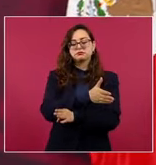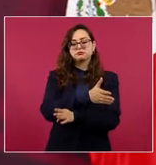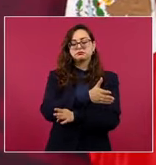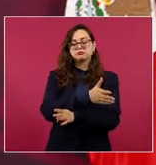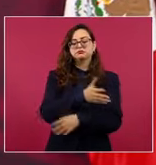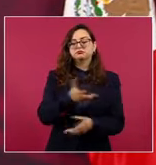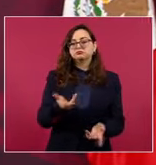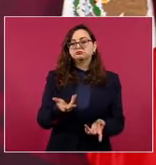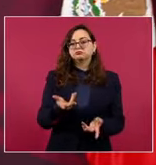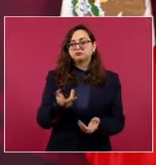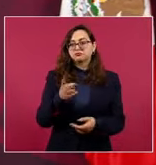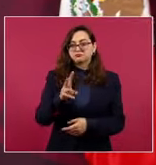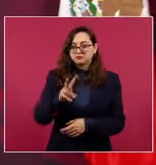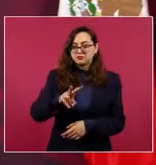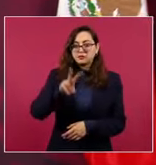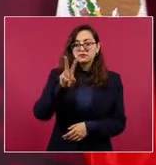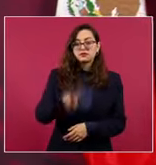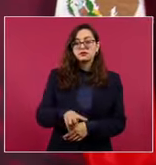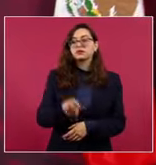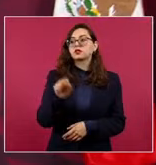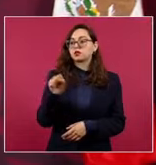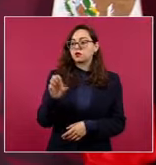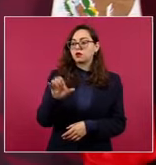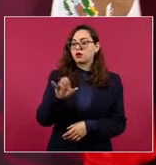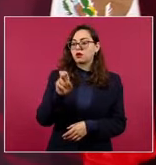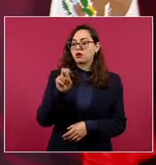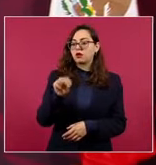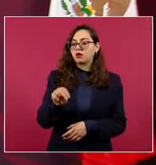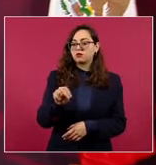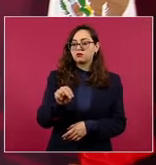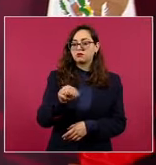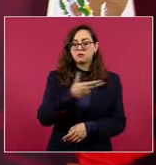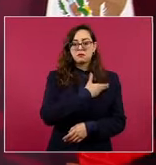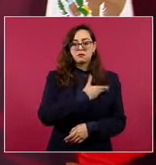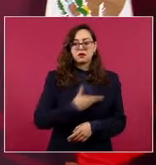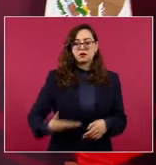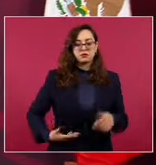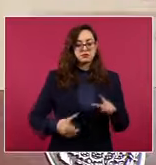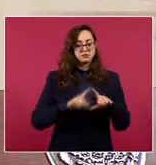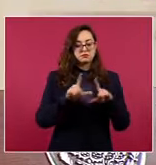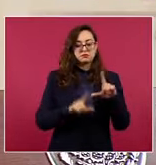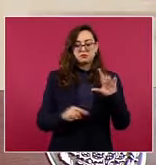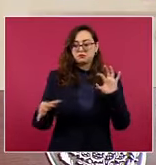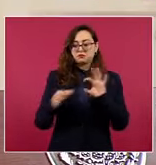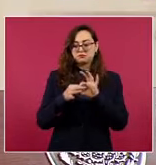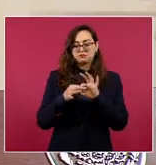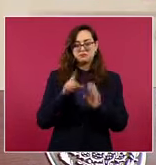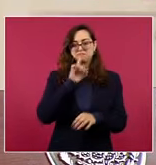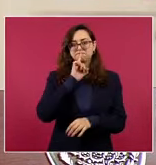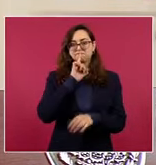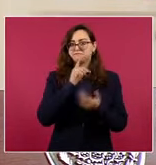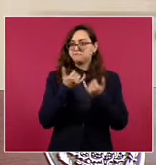la Suprema Corte actúa con independencia